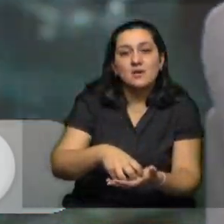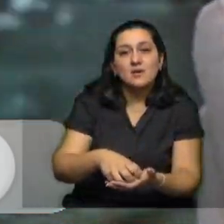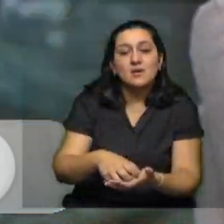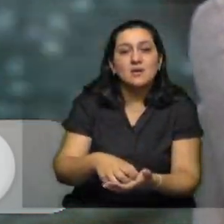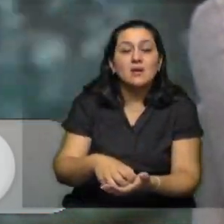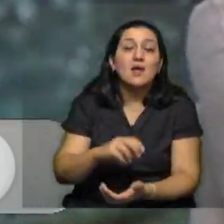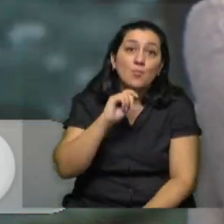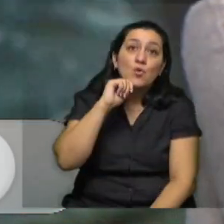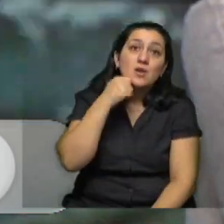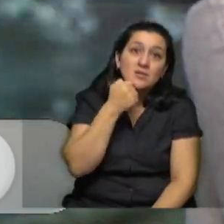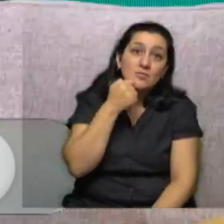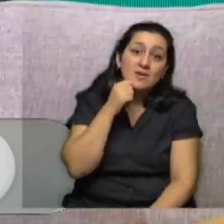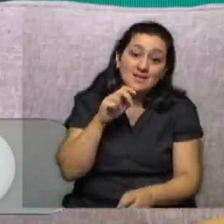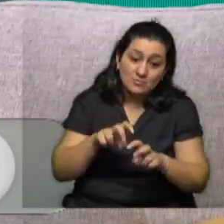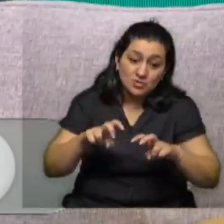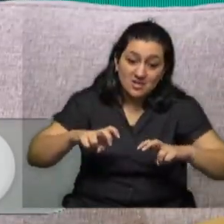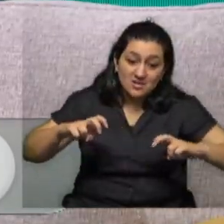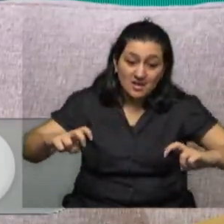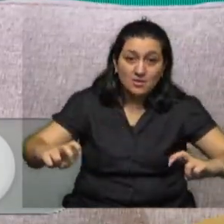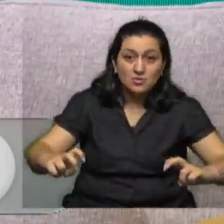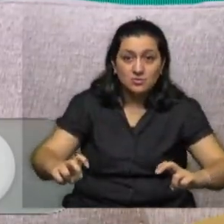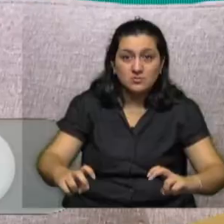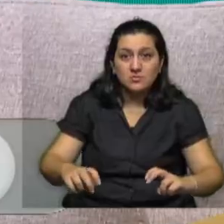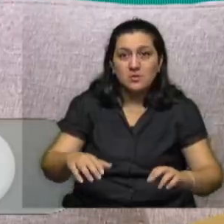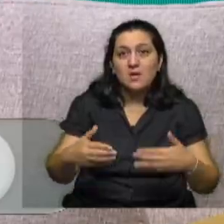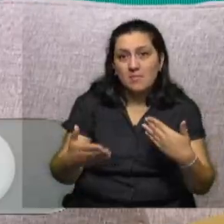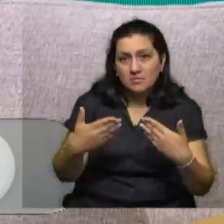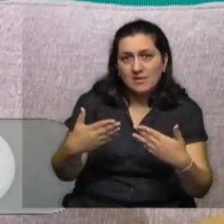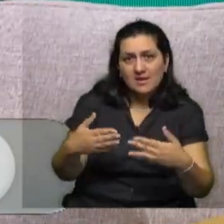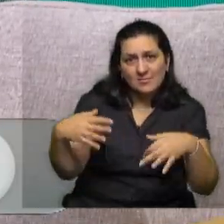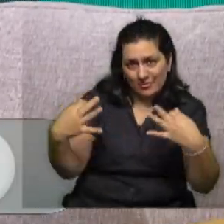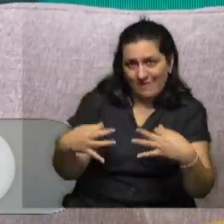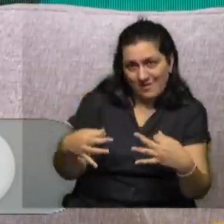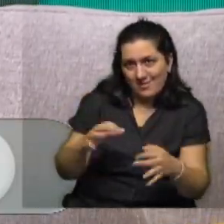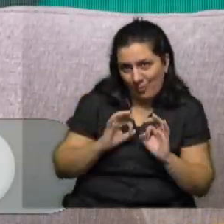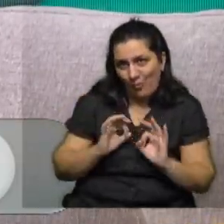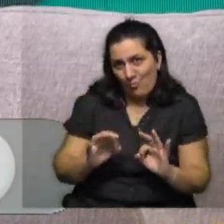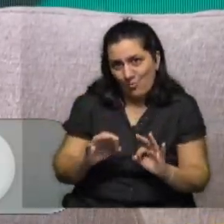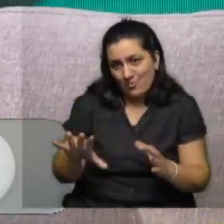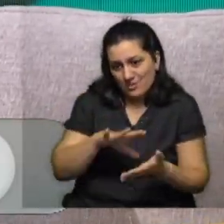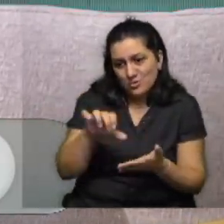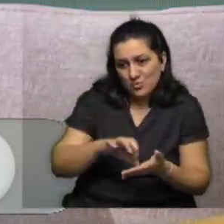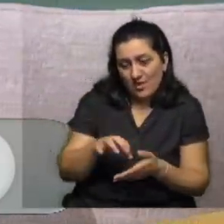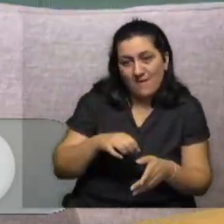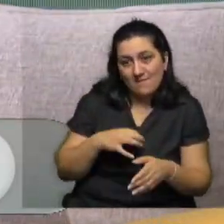que estemos ubicados acá, para conversar. Vamos a estar ubicados para conversar y estamos re bien, porque Ciudad Vía prevé